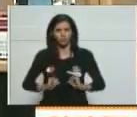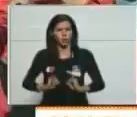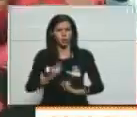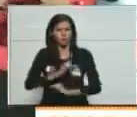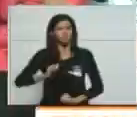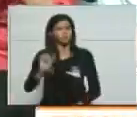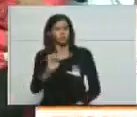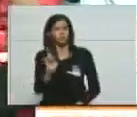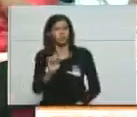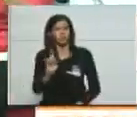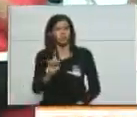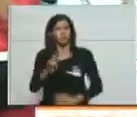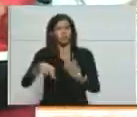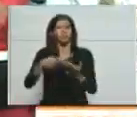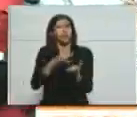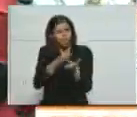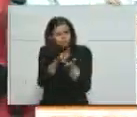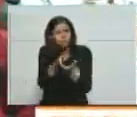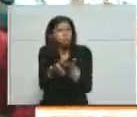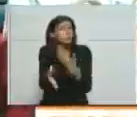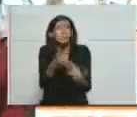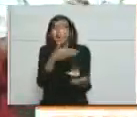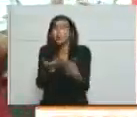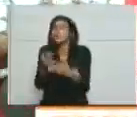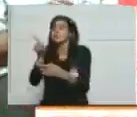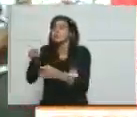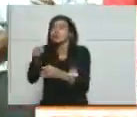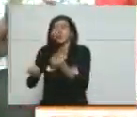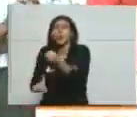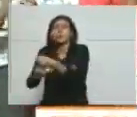seguir, pase lo que pase.